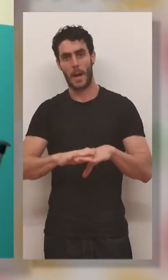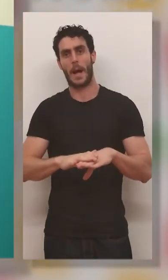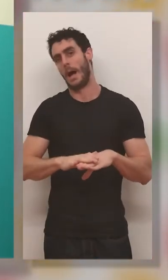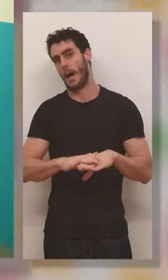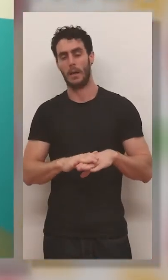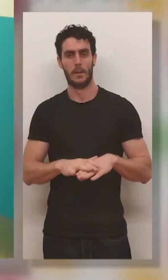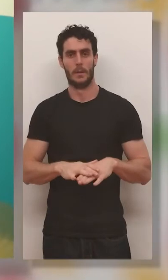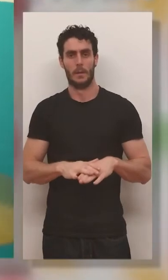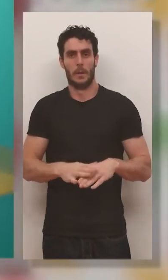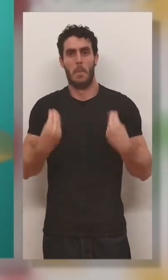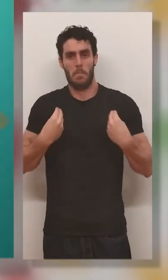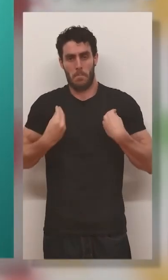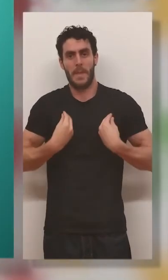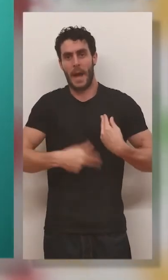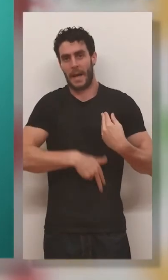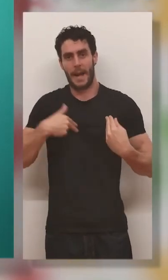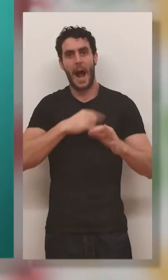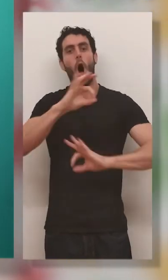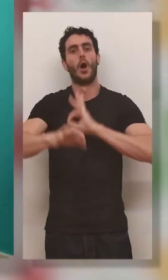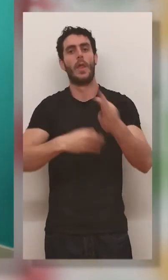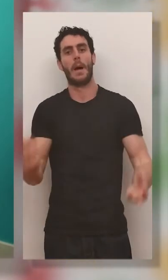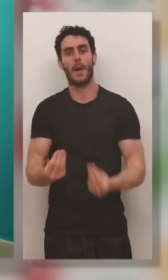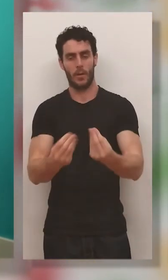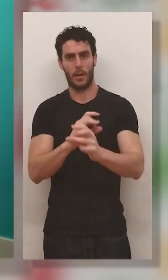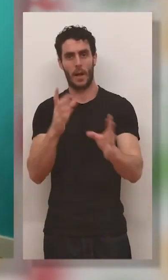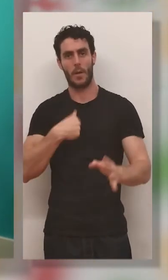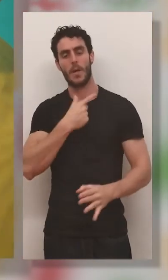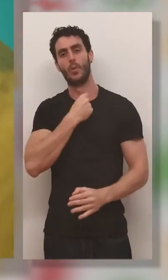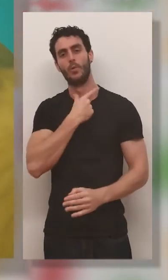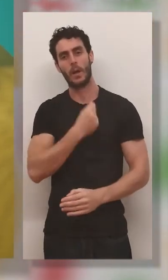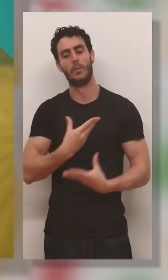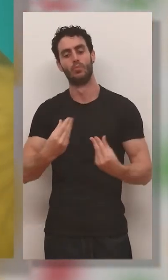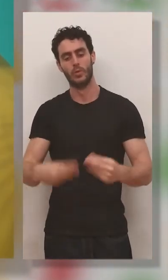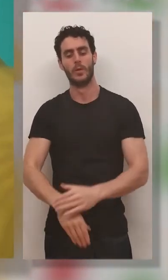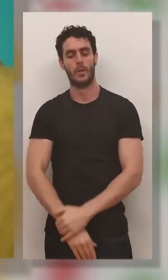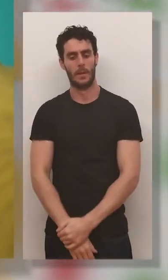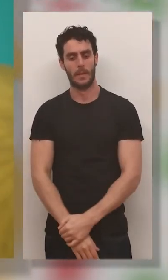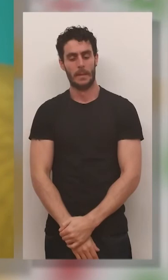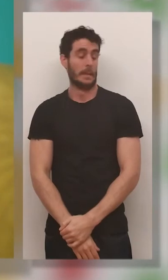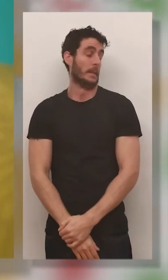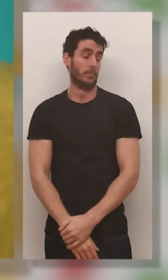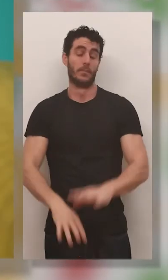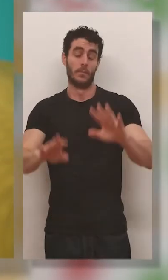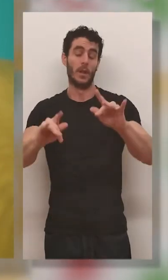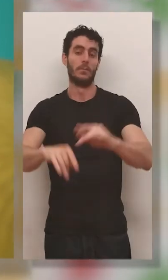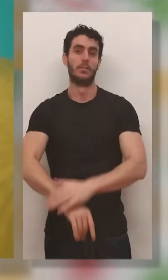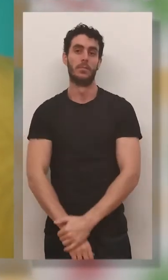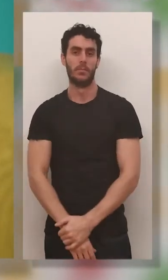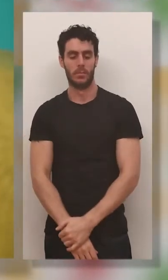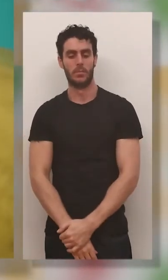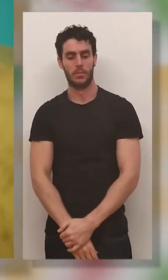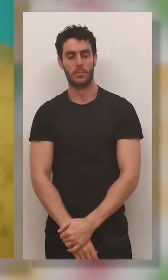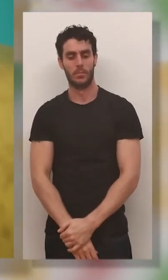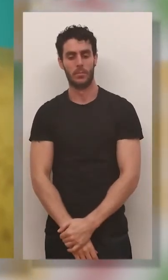tus cosas en la vida y entonces pues a mí me gusta mucho eso. Entonces pues sí, quizás sí que no lo